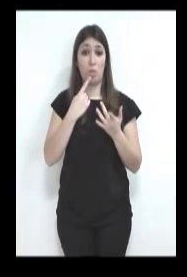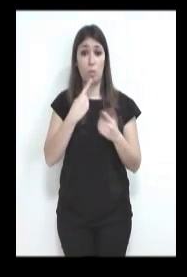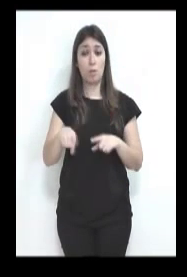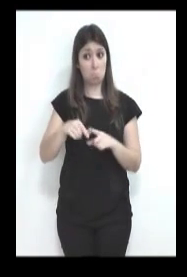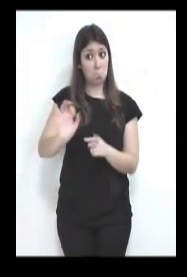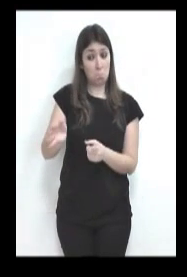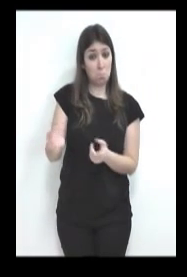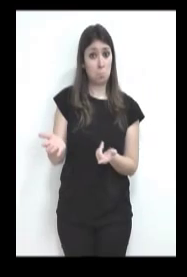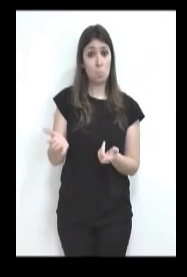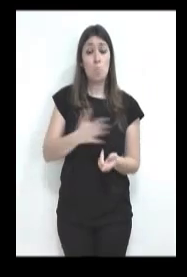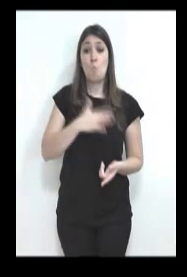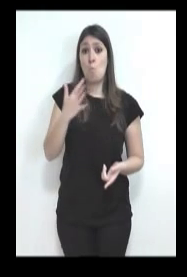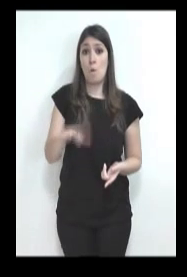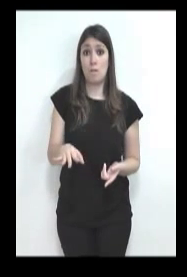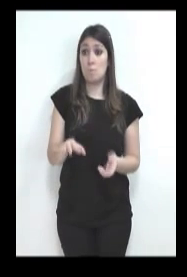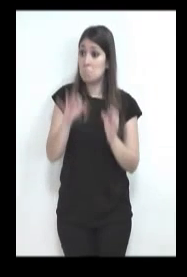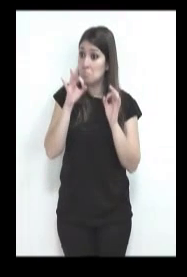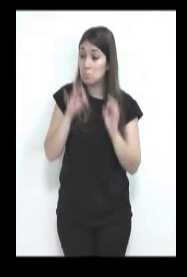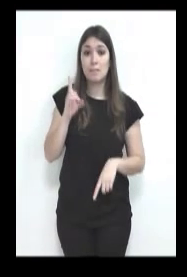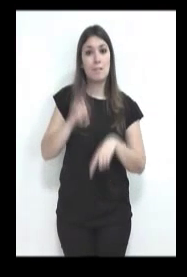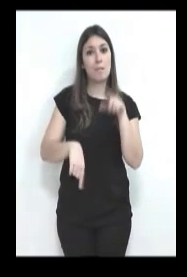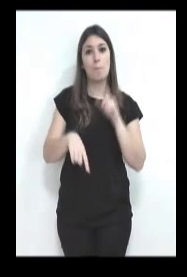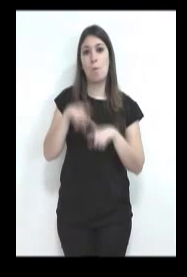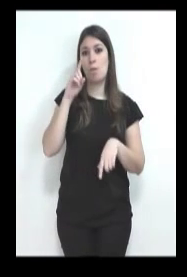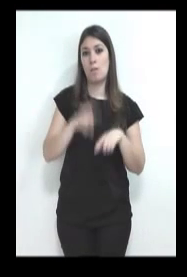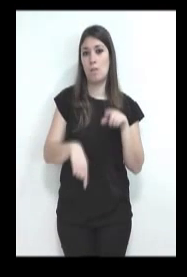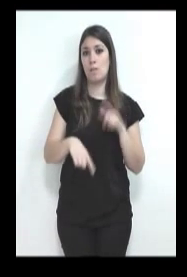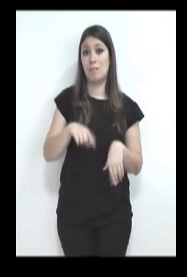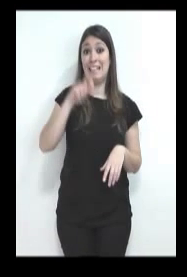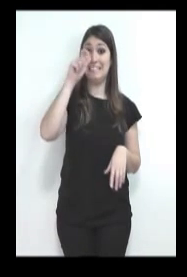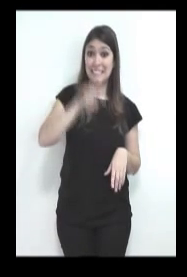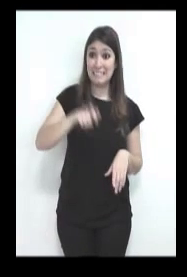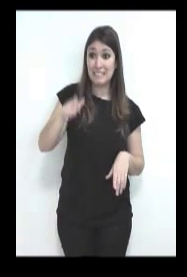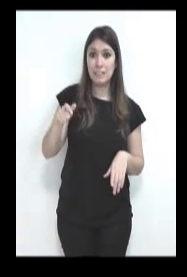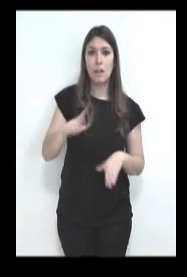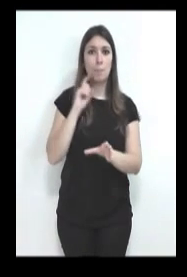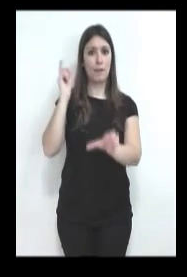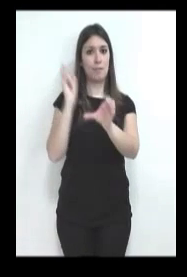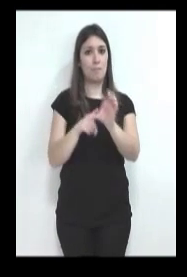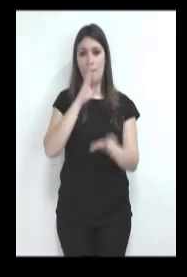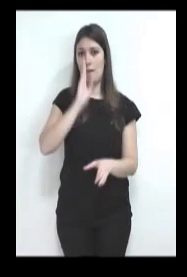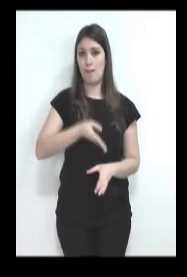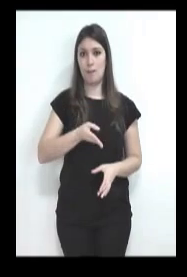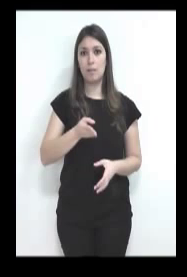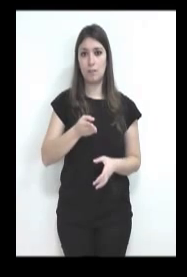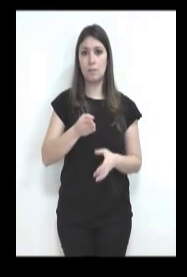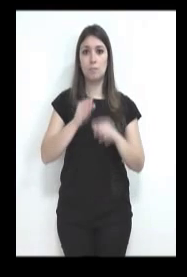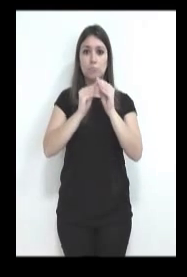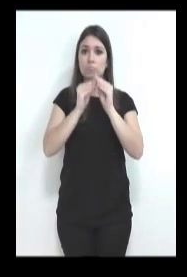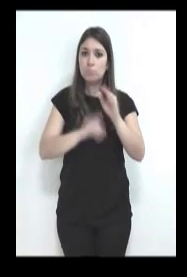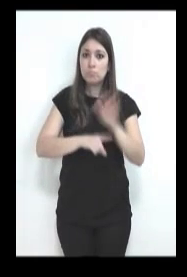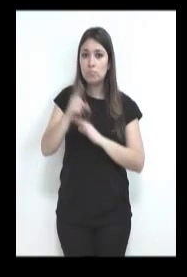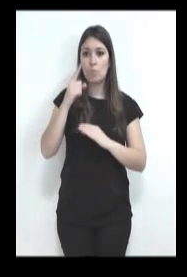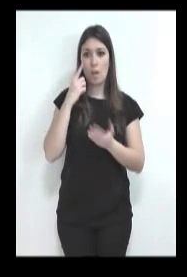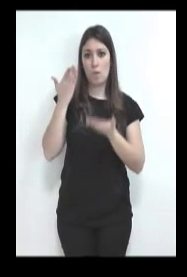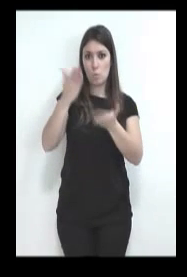es ya propiamente es la capacidad de los propios ciudadanos de participar dentro del desarrollo de la